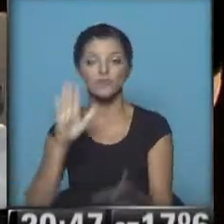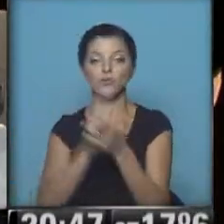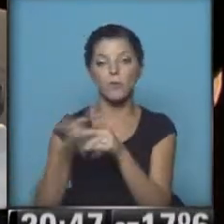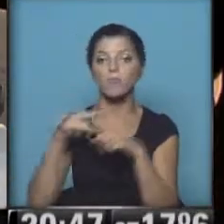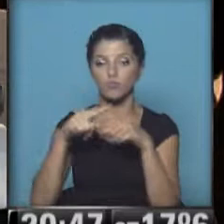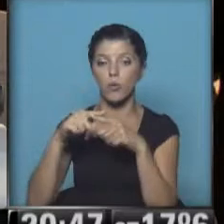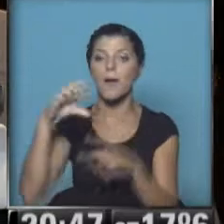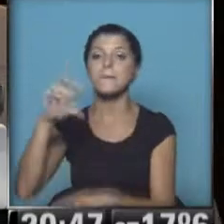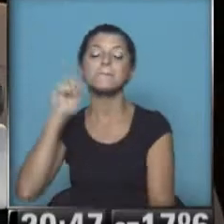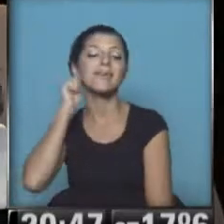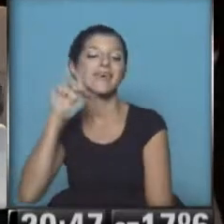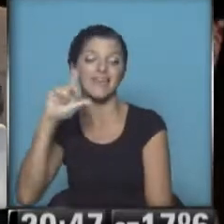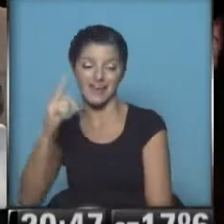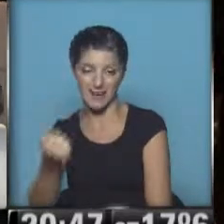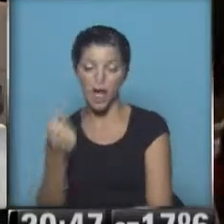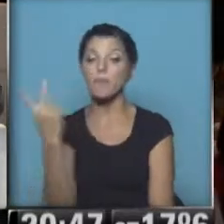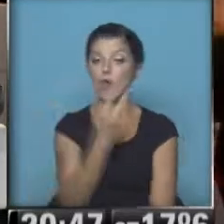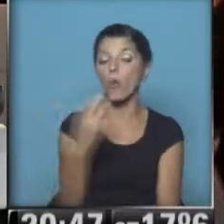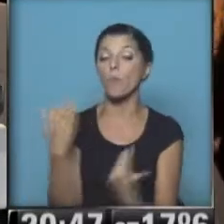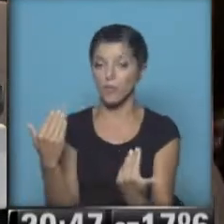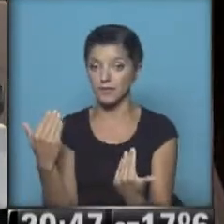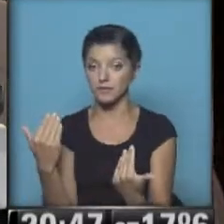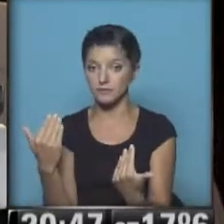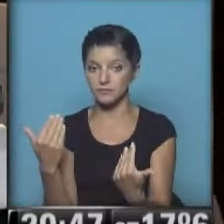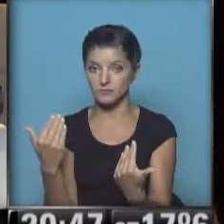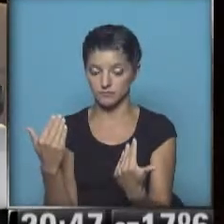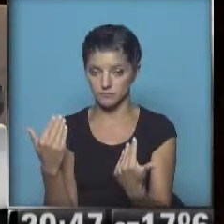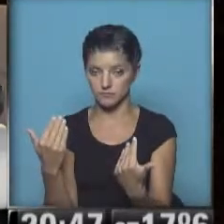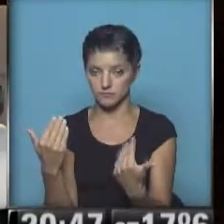Ricardo Piglia para reelaborar